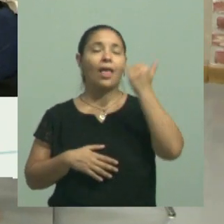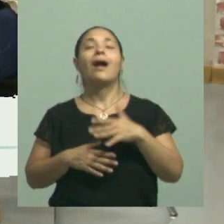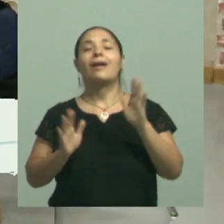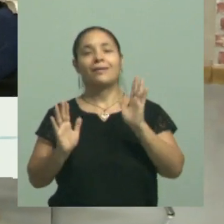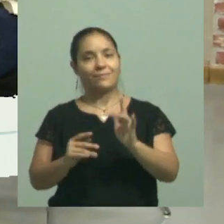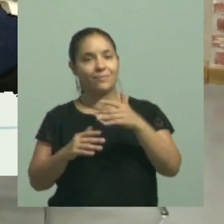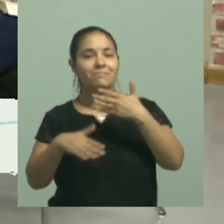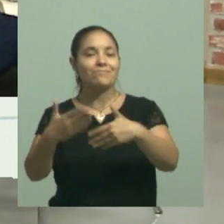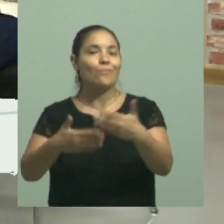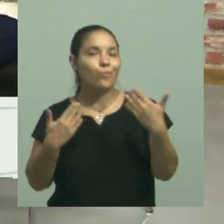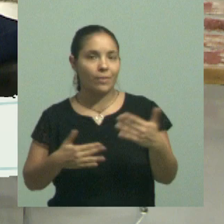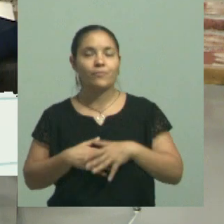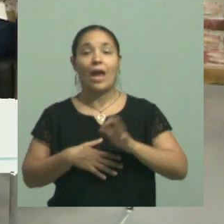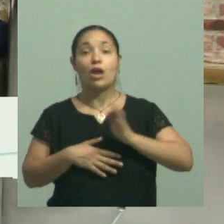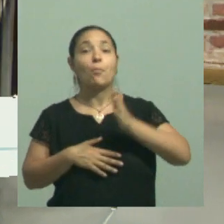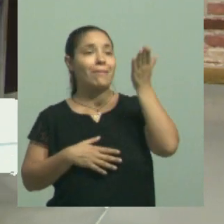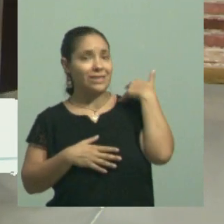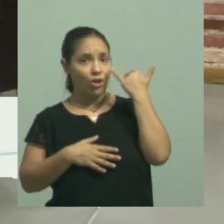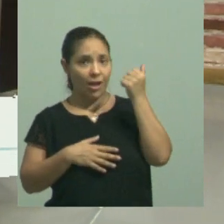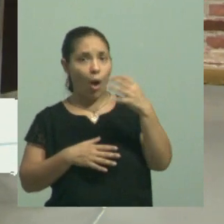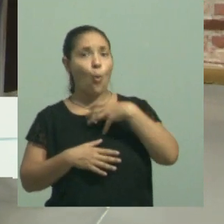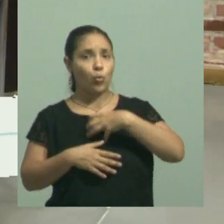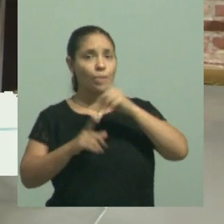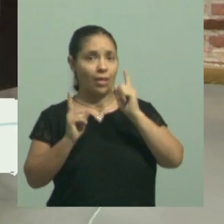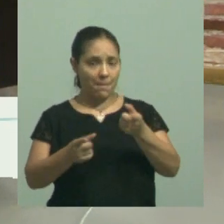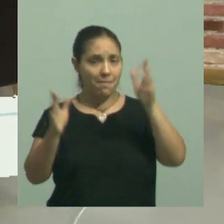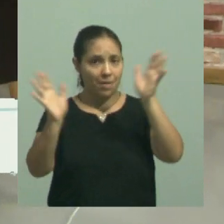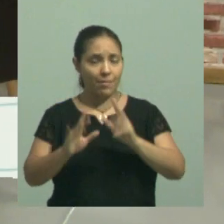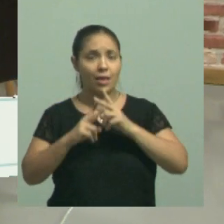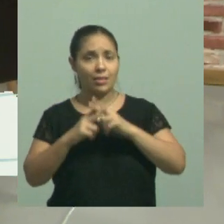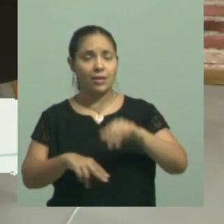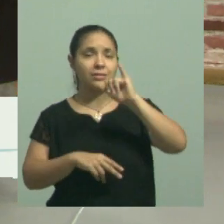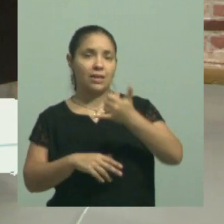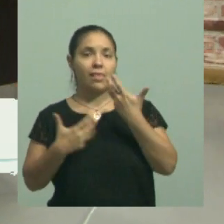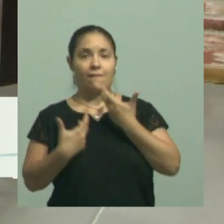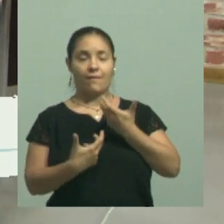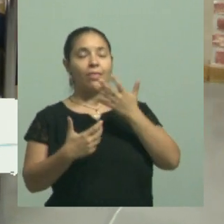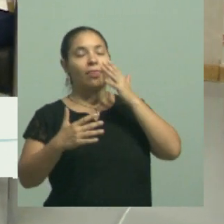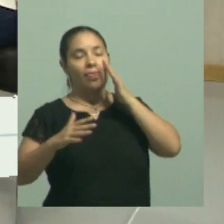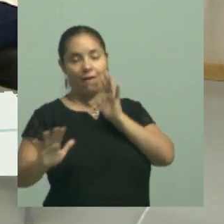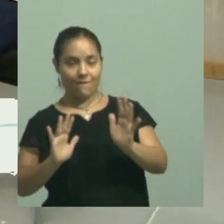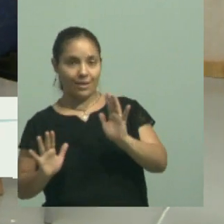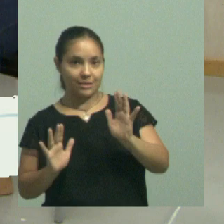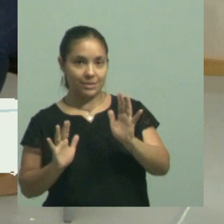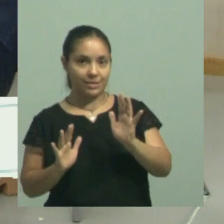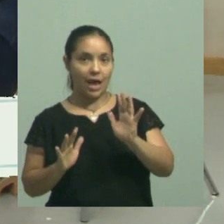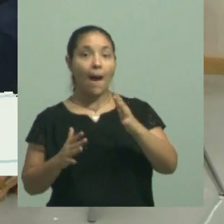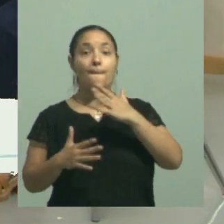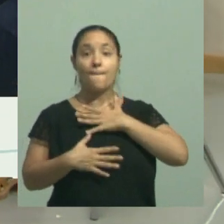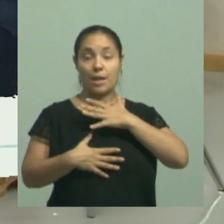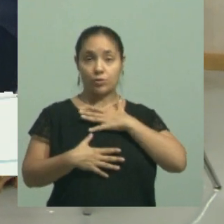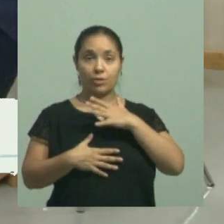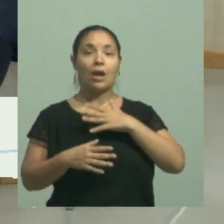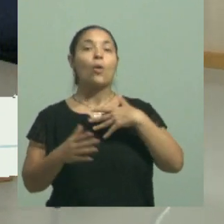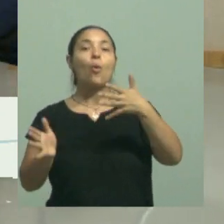también ustedes hicieron... Sí, sí, sí, nosotros venimos también, haciendo talleres. Talleres de defensa personal, también lo hemos hecho con los chicos de primer año de las